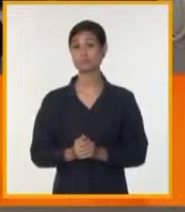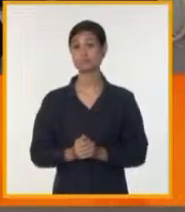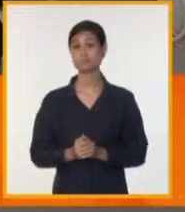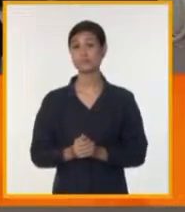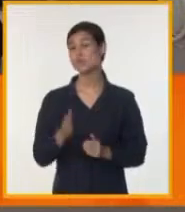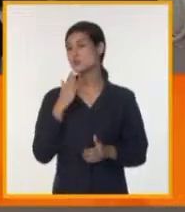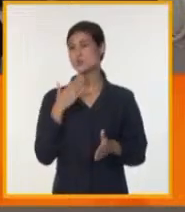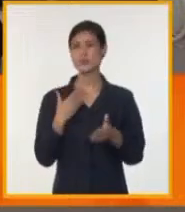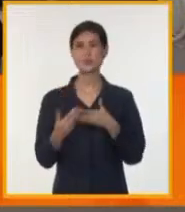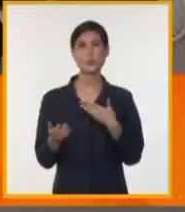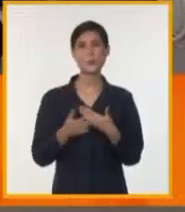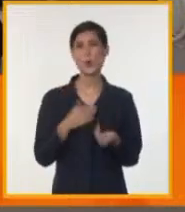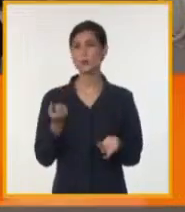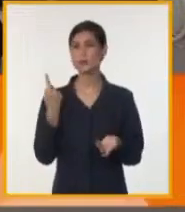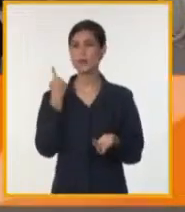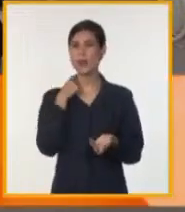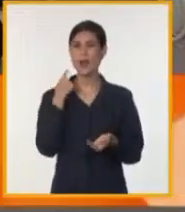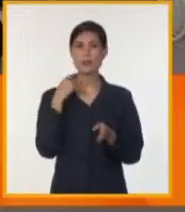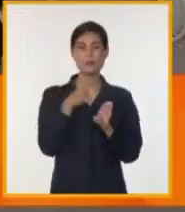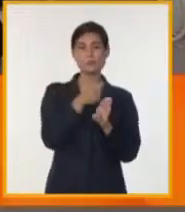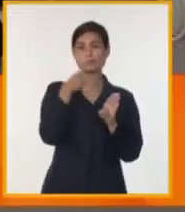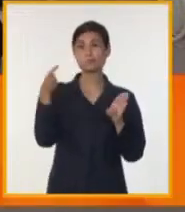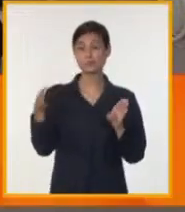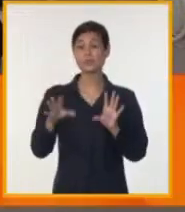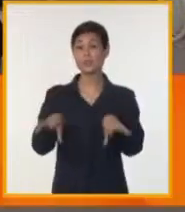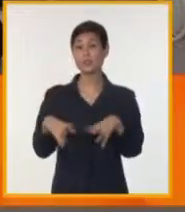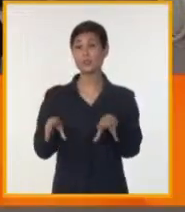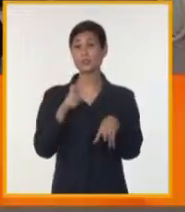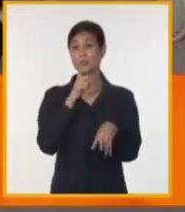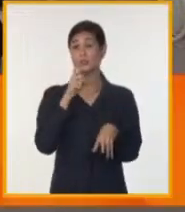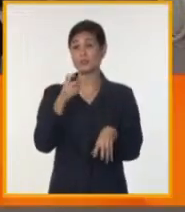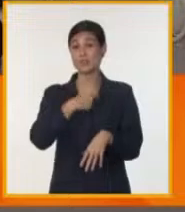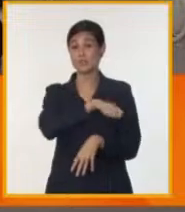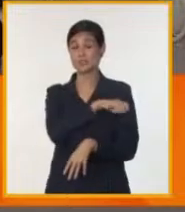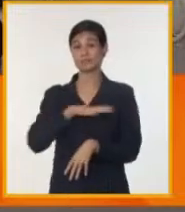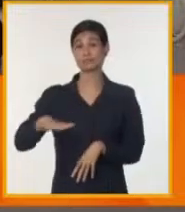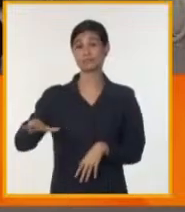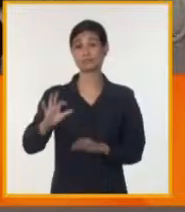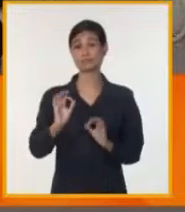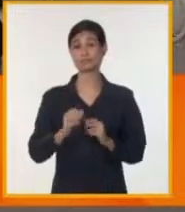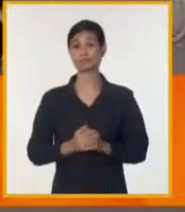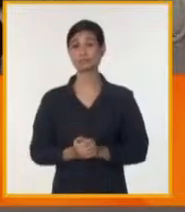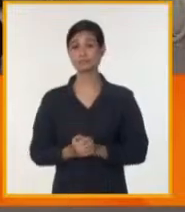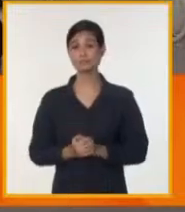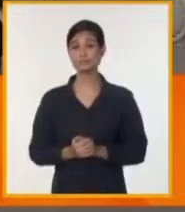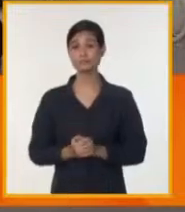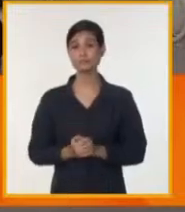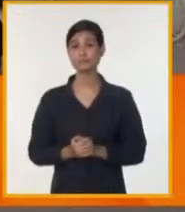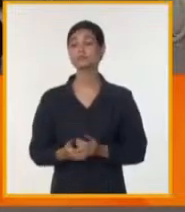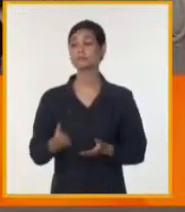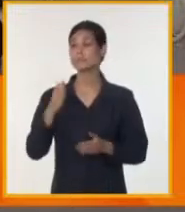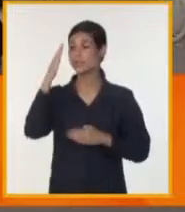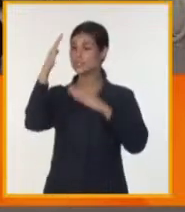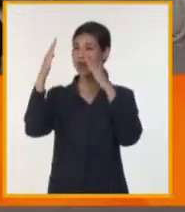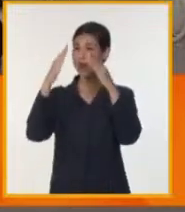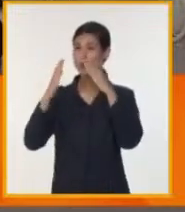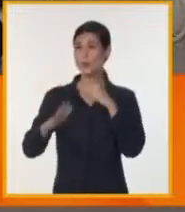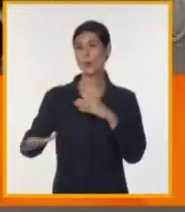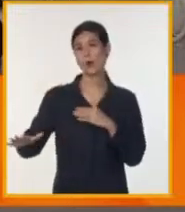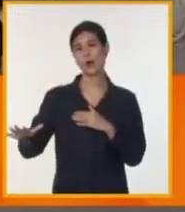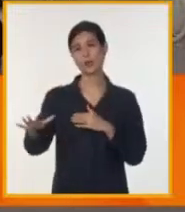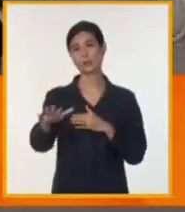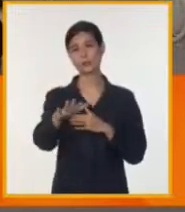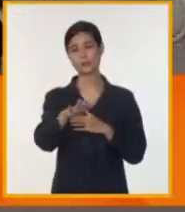técnica, que es la calidad del servicio a la población? Bien, Randy, en primer lugar reiterar el saludo a los amigos